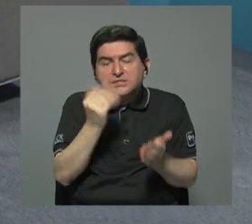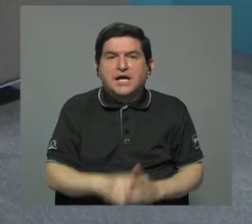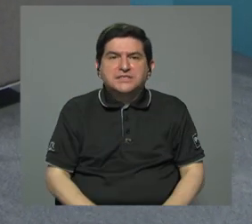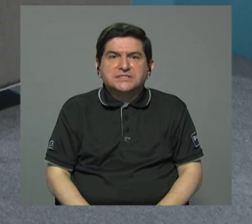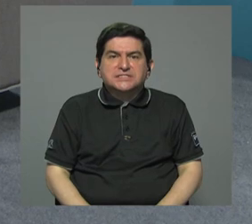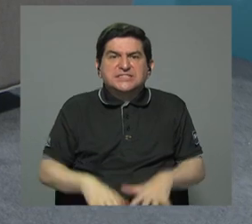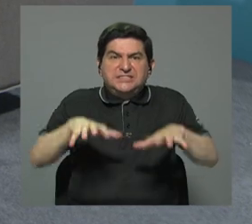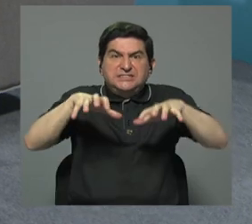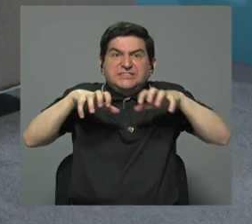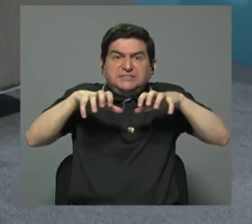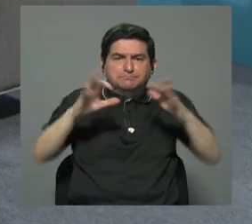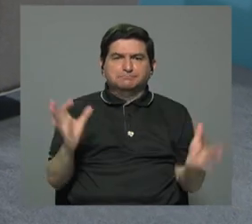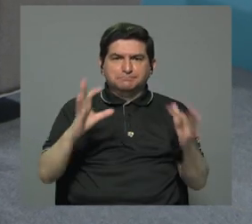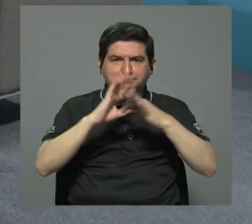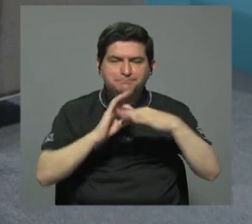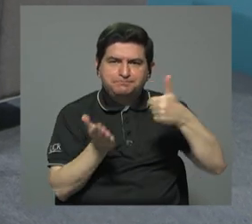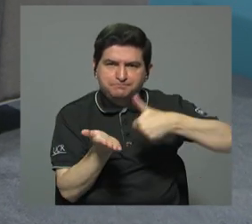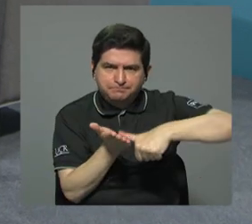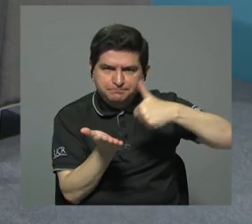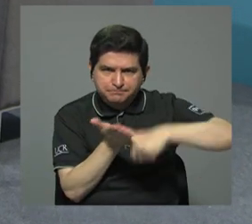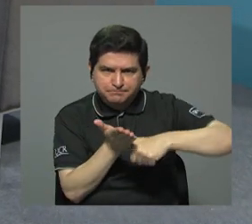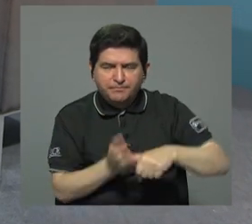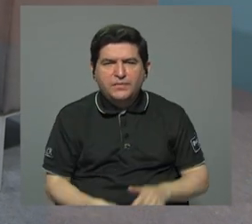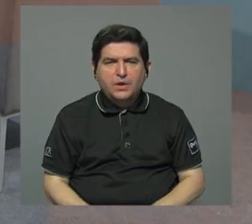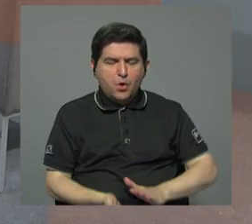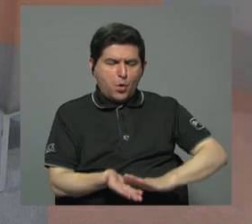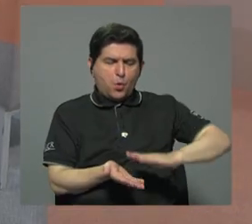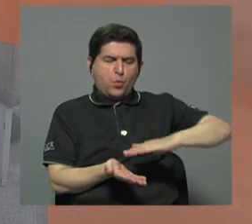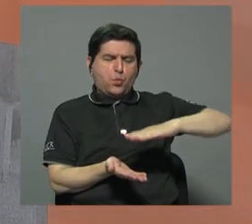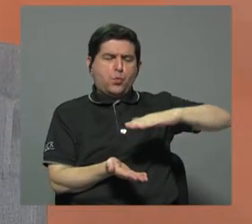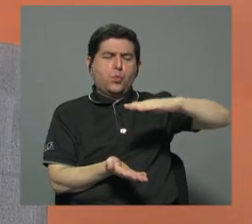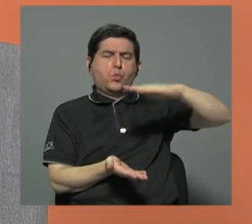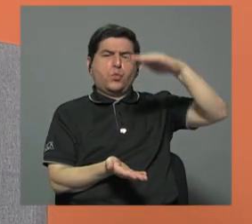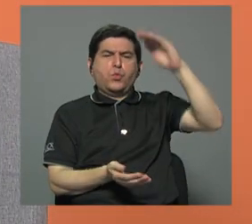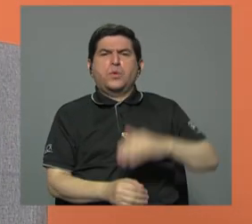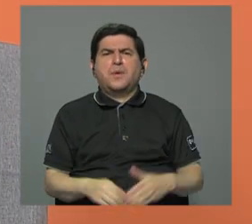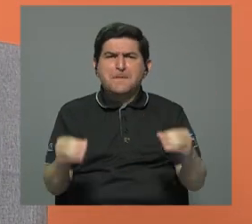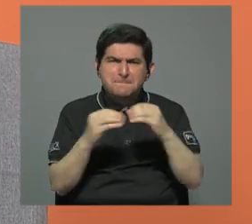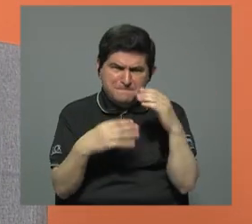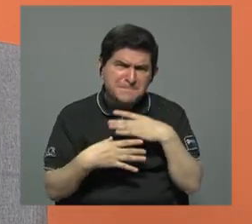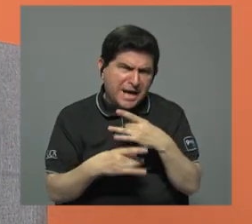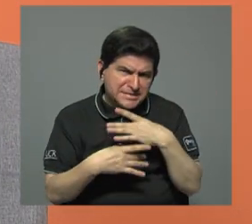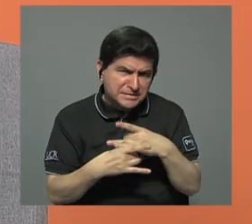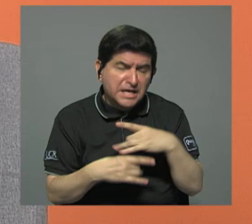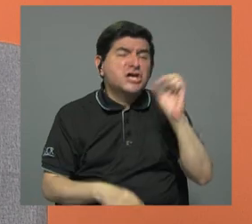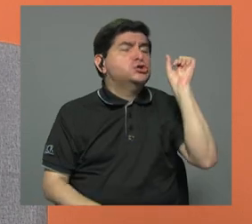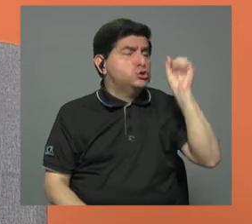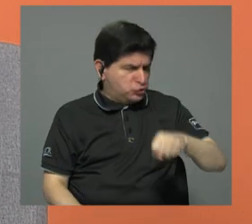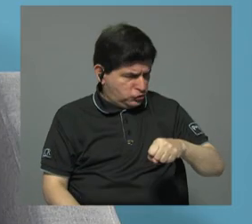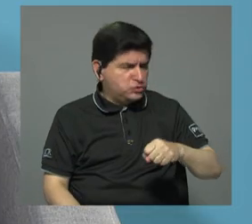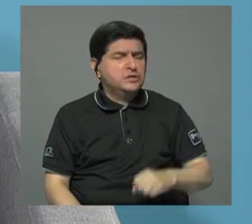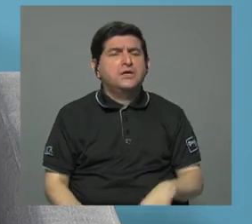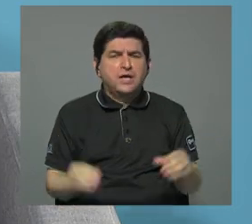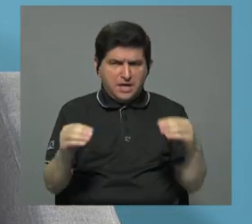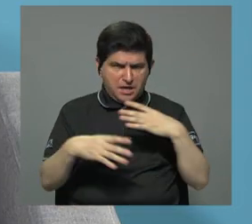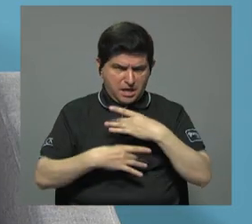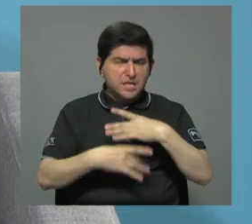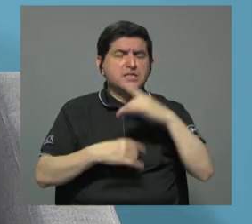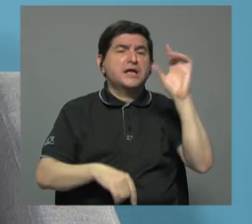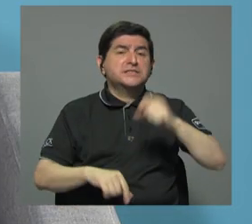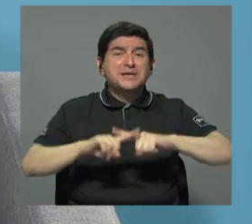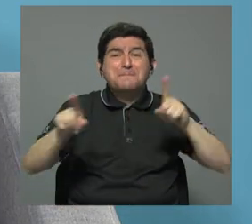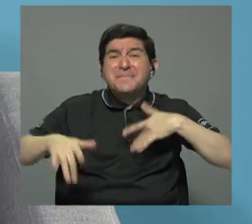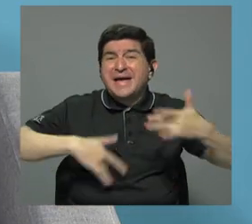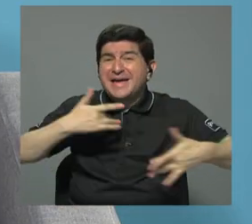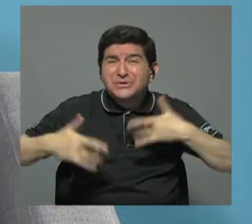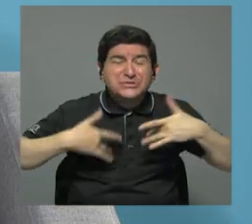estrés, asociado a las elecciones, pues ha venido en crecimiento. Y hay más interés. Hay más interés, definitivamente, pero el